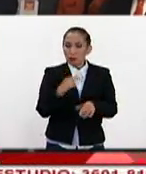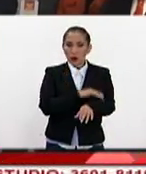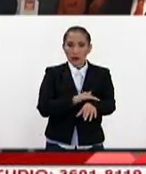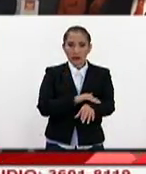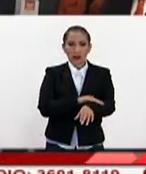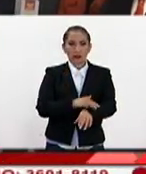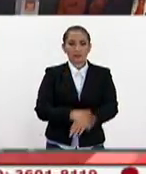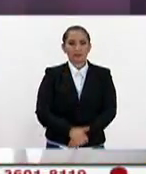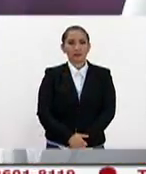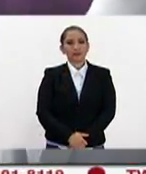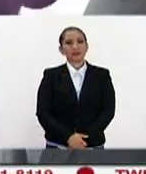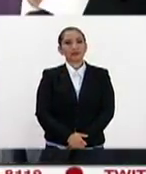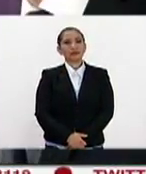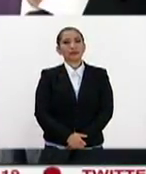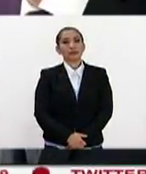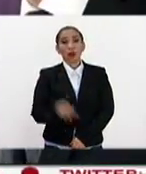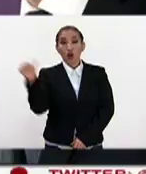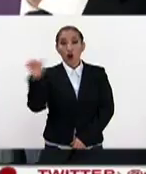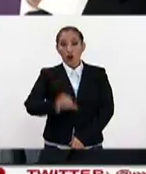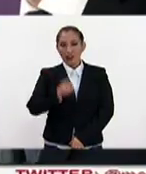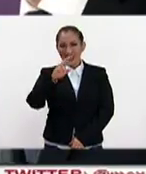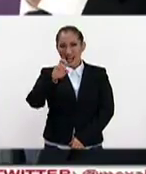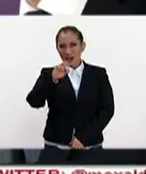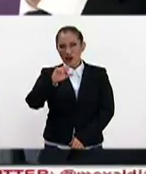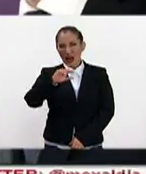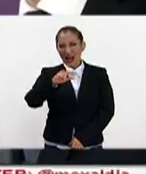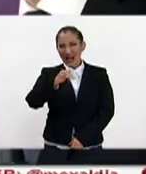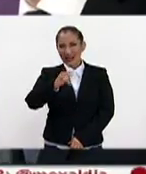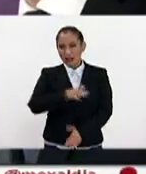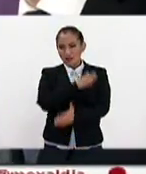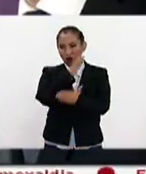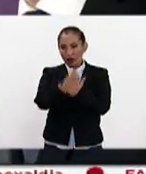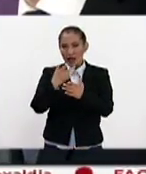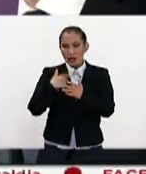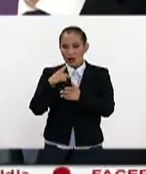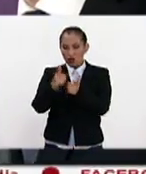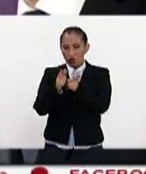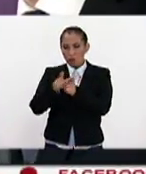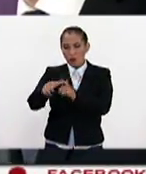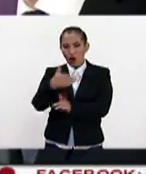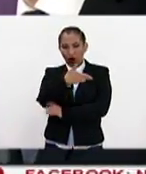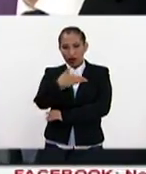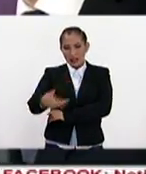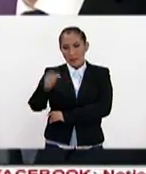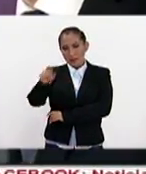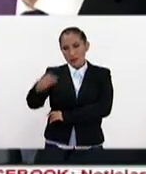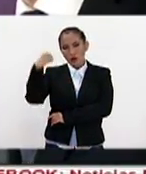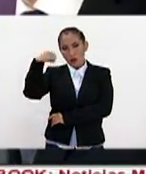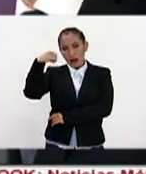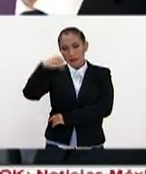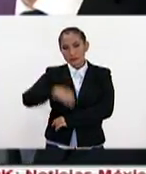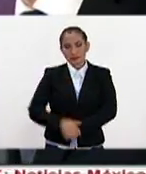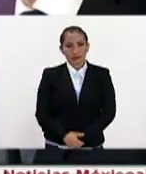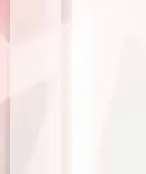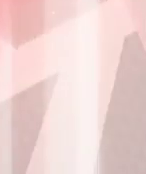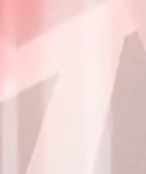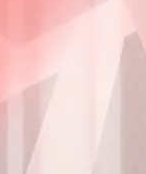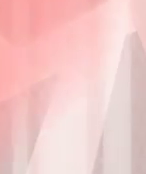coalición. Hoy, Ricardo Anaya tendrá un evento con simpatizantes en un hotel allá en Oaxaca.